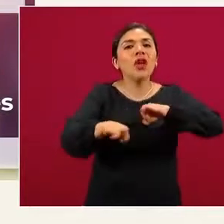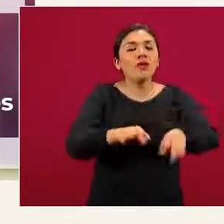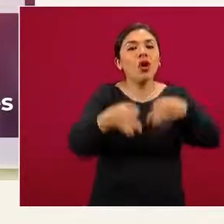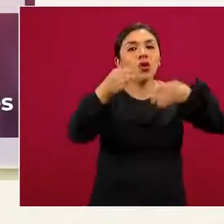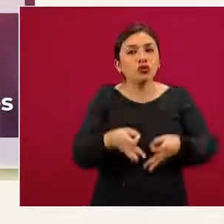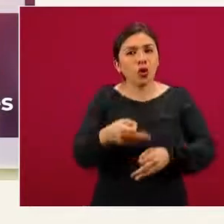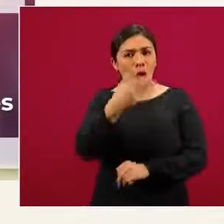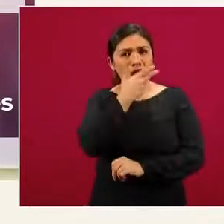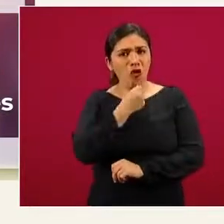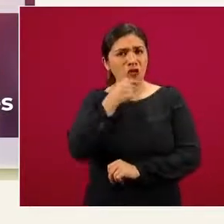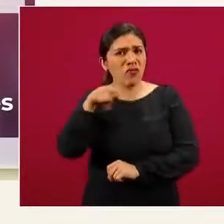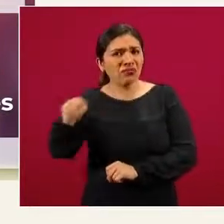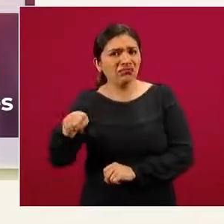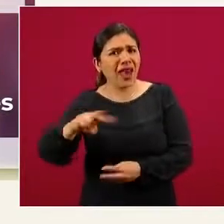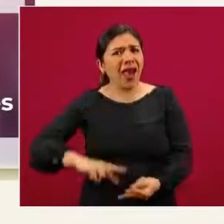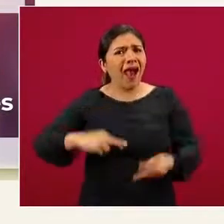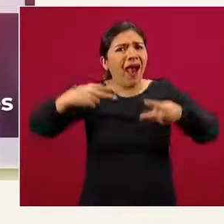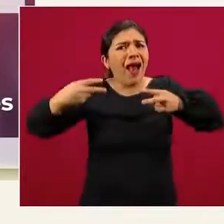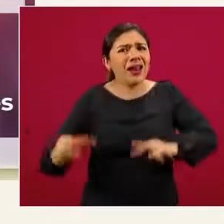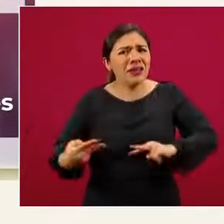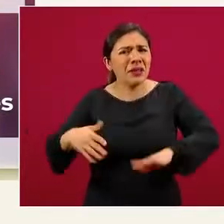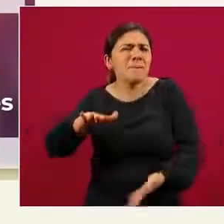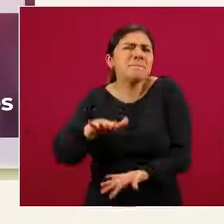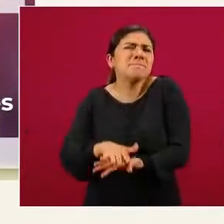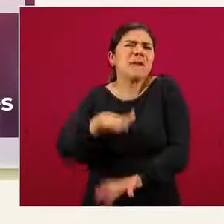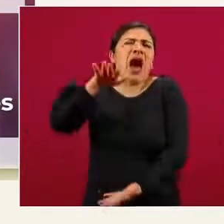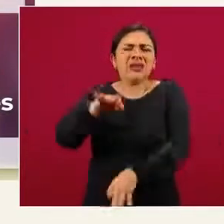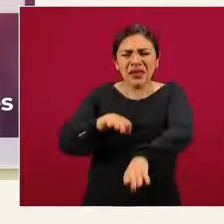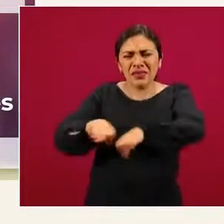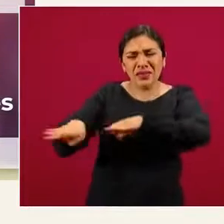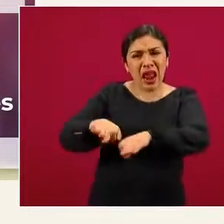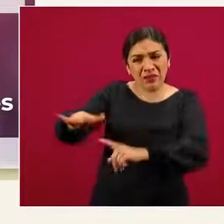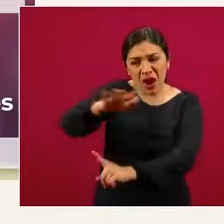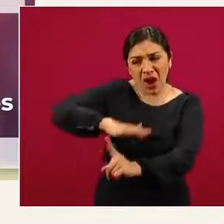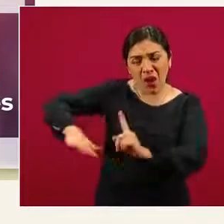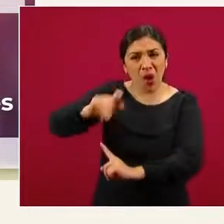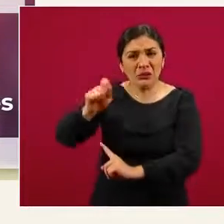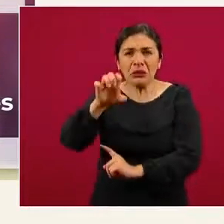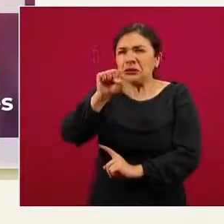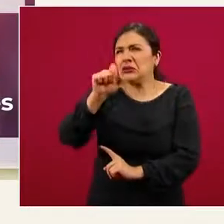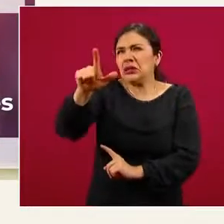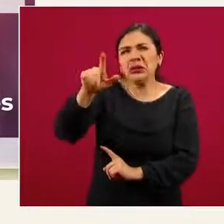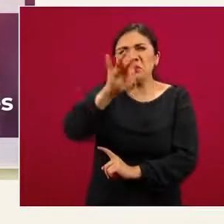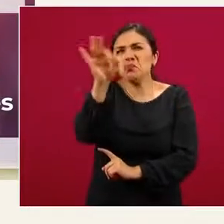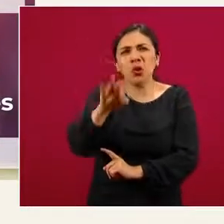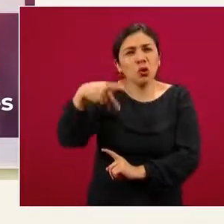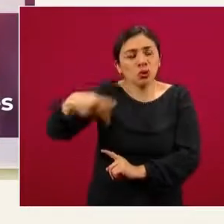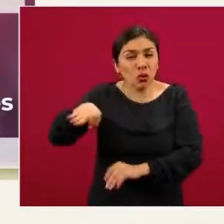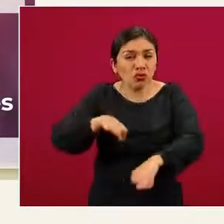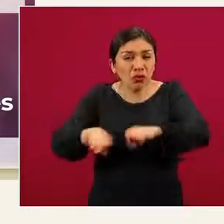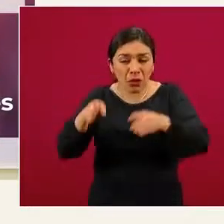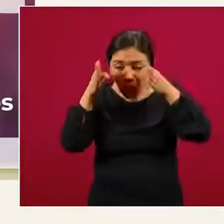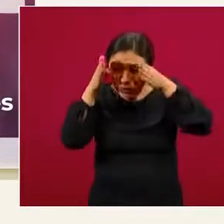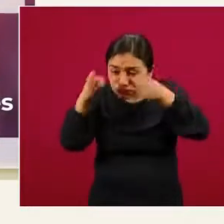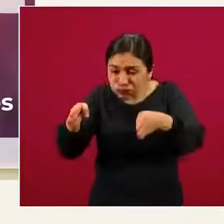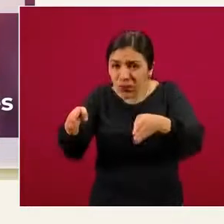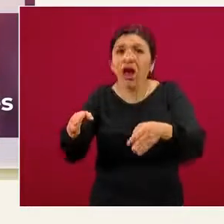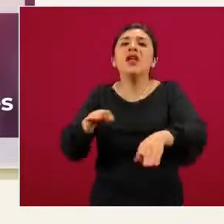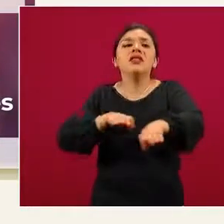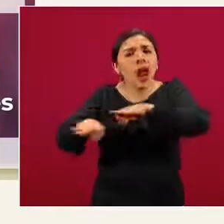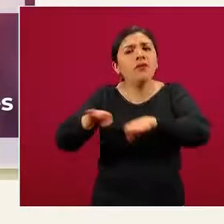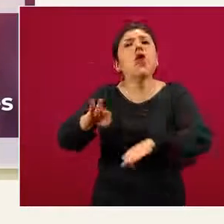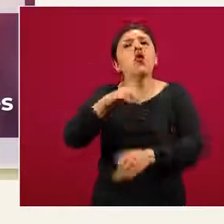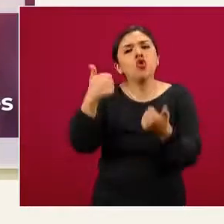los hombres es exactamente al revés. La gran mayoría del trabajo, alrededor del 67%, es trabajo en el mercado